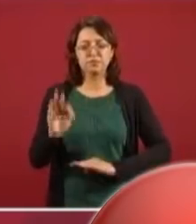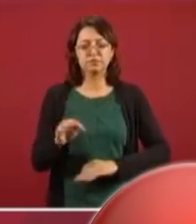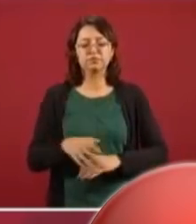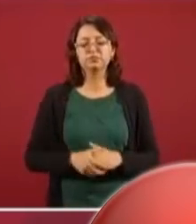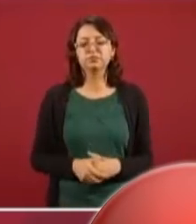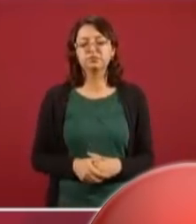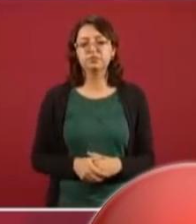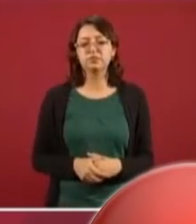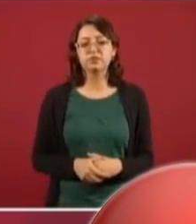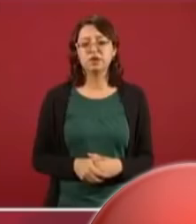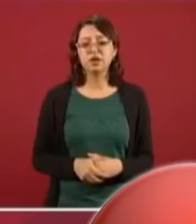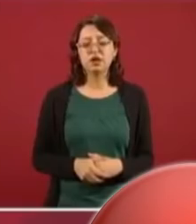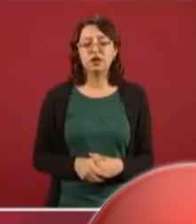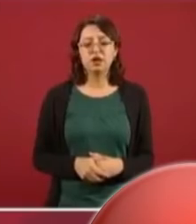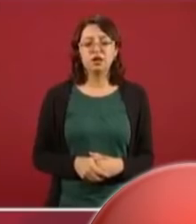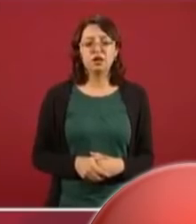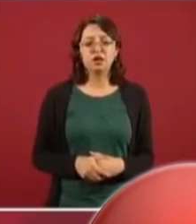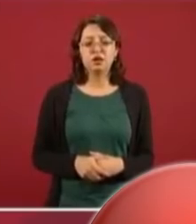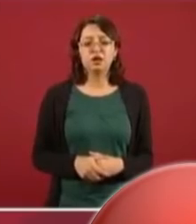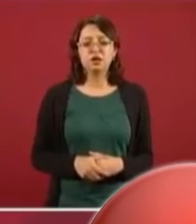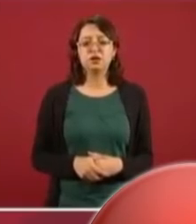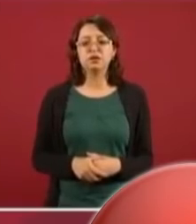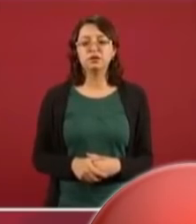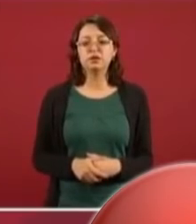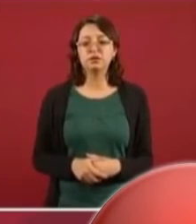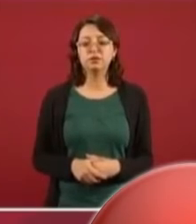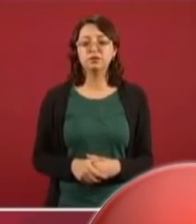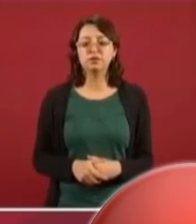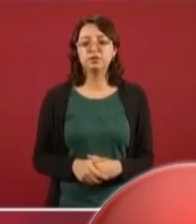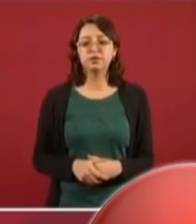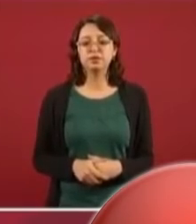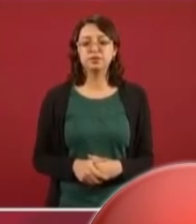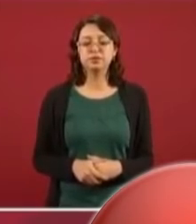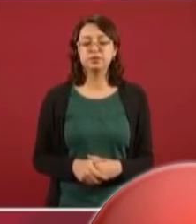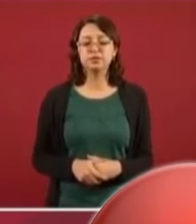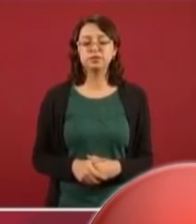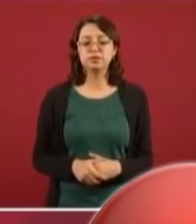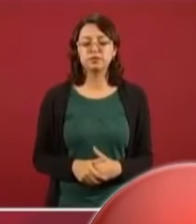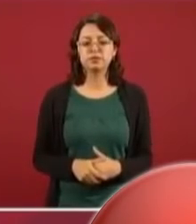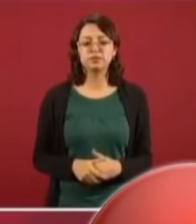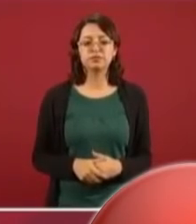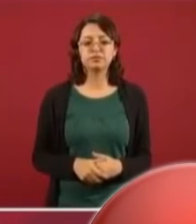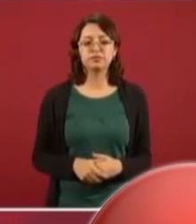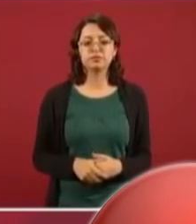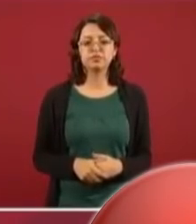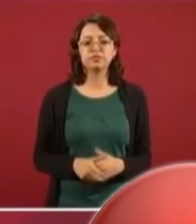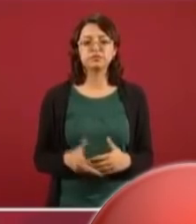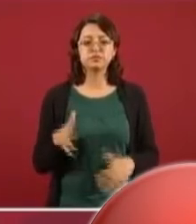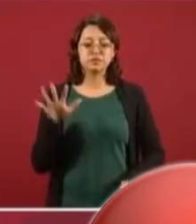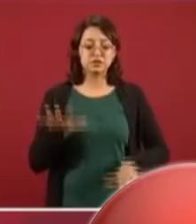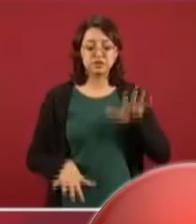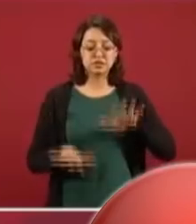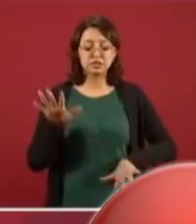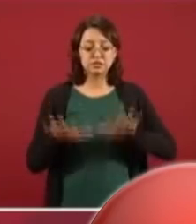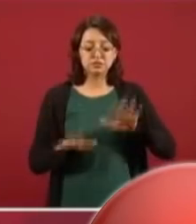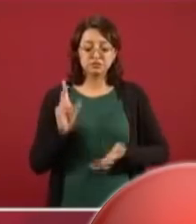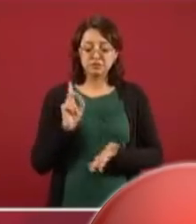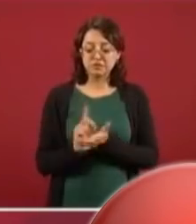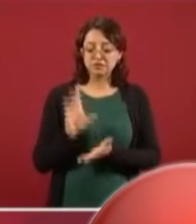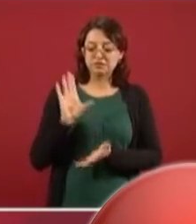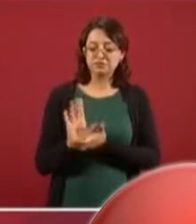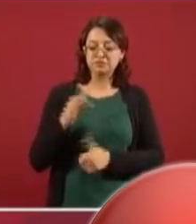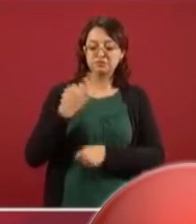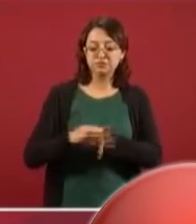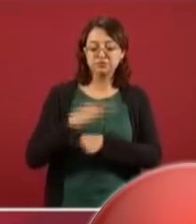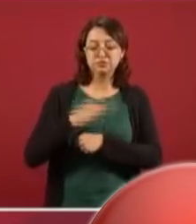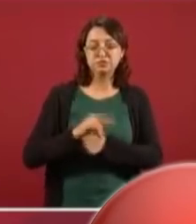Muchas veces la discapacidad se vuelve permanente porque no